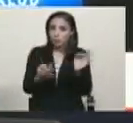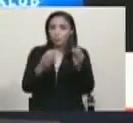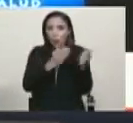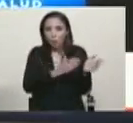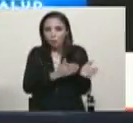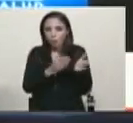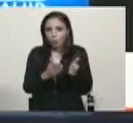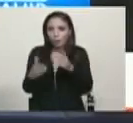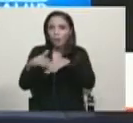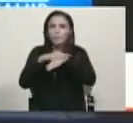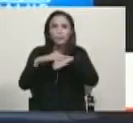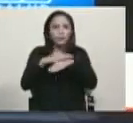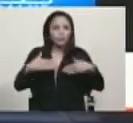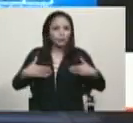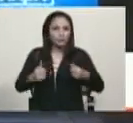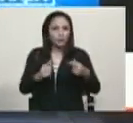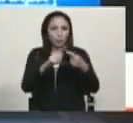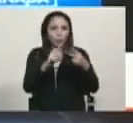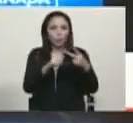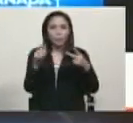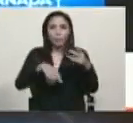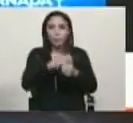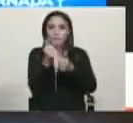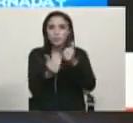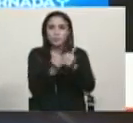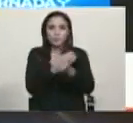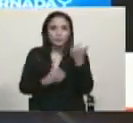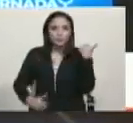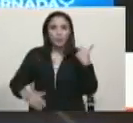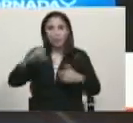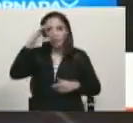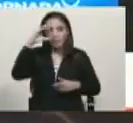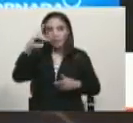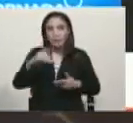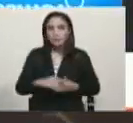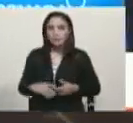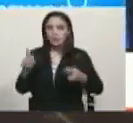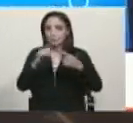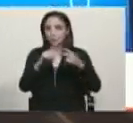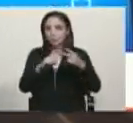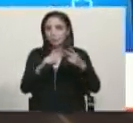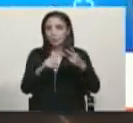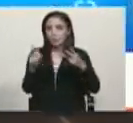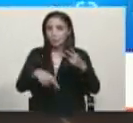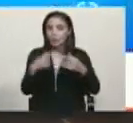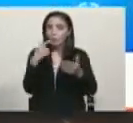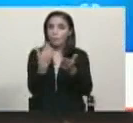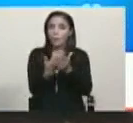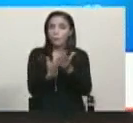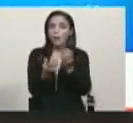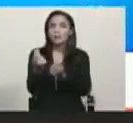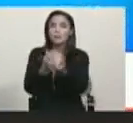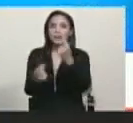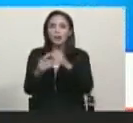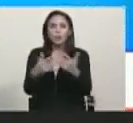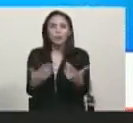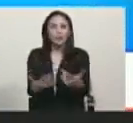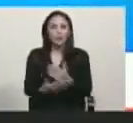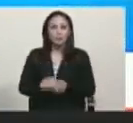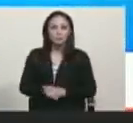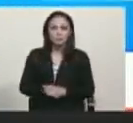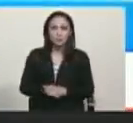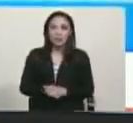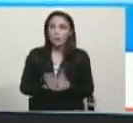por el ministro de Salud, por la vicepresidenta ejecutiva, y se me solicitan recursos para